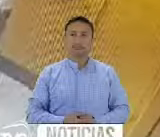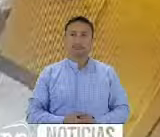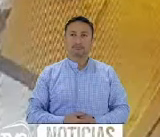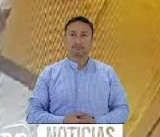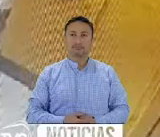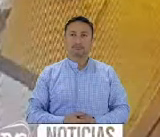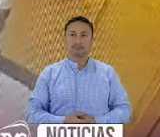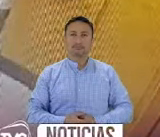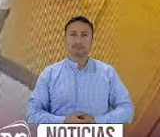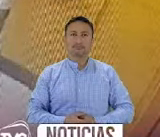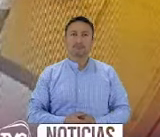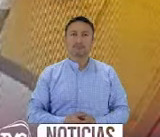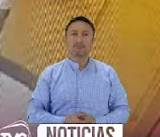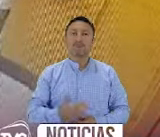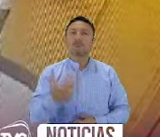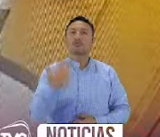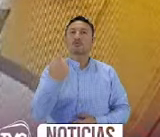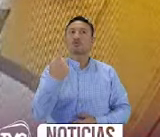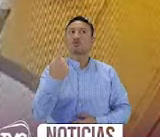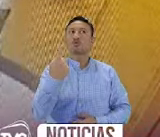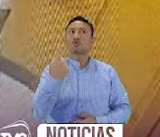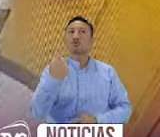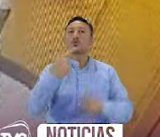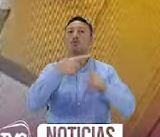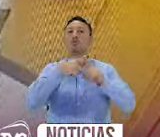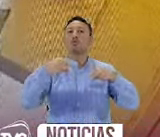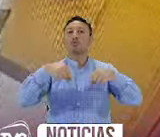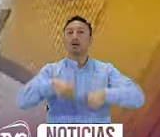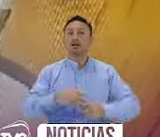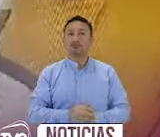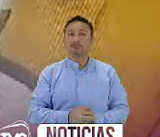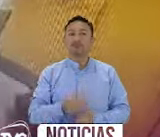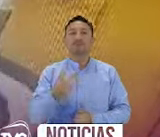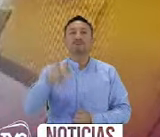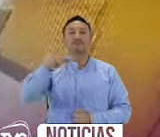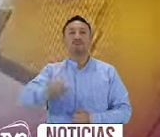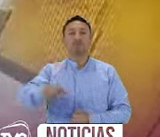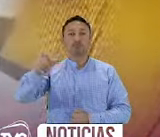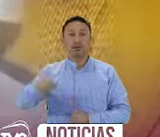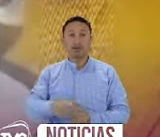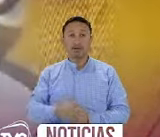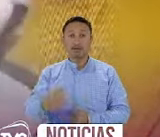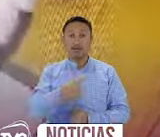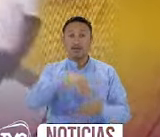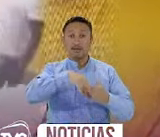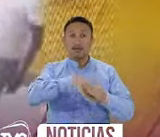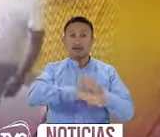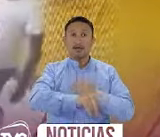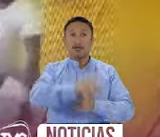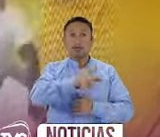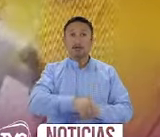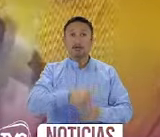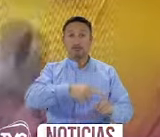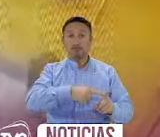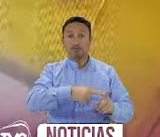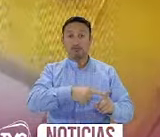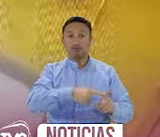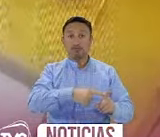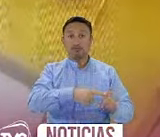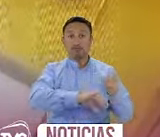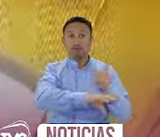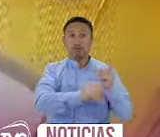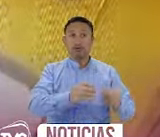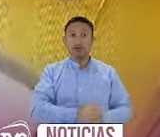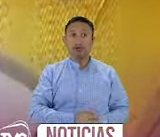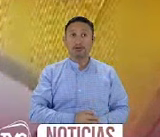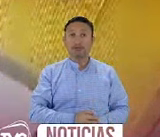Eran las 13 horas con 32 minutos y dos antisociales intentaron robarle a un usuario de una agencia de depósito y envío de